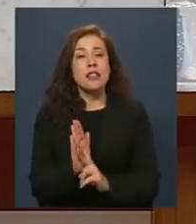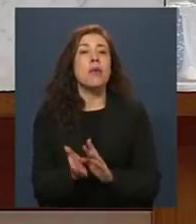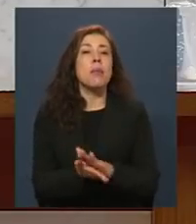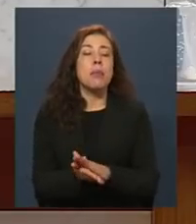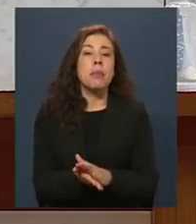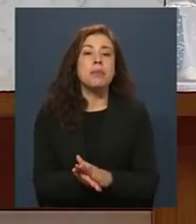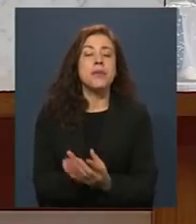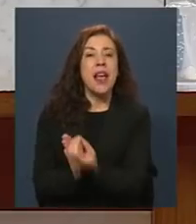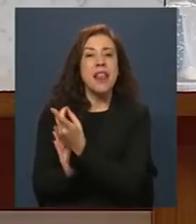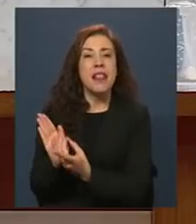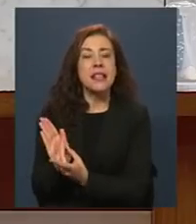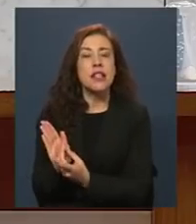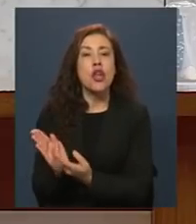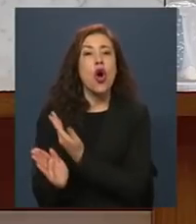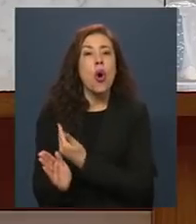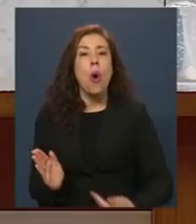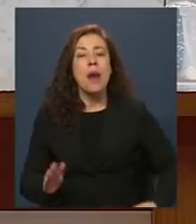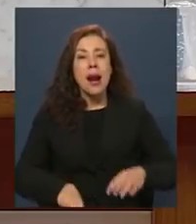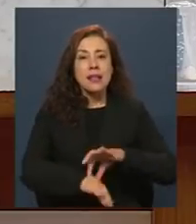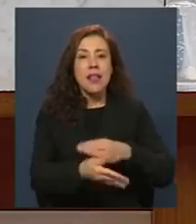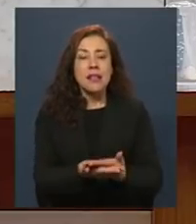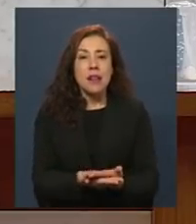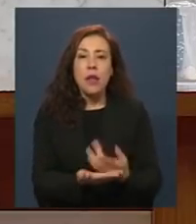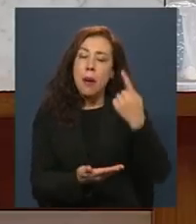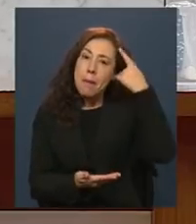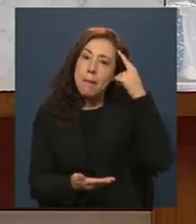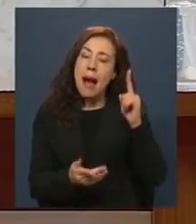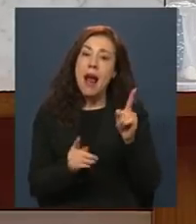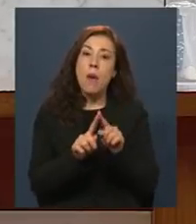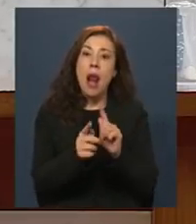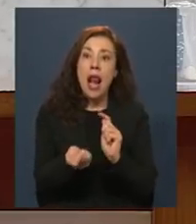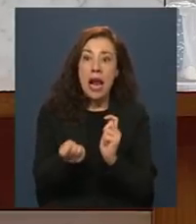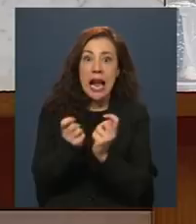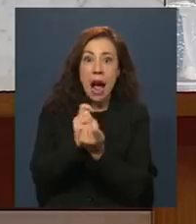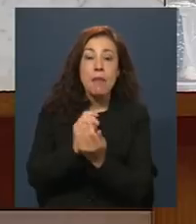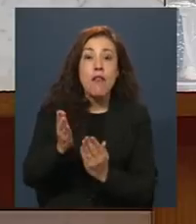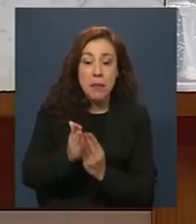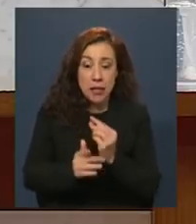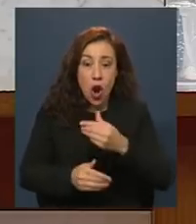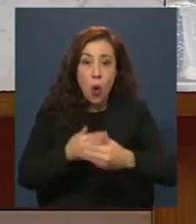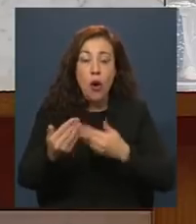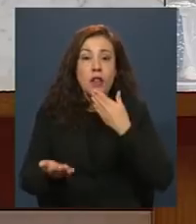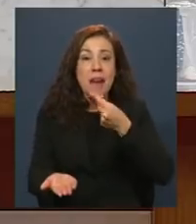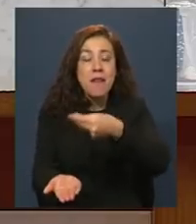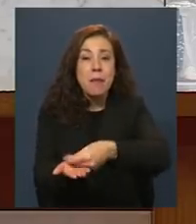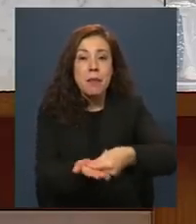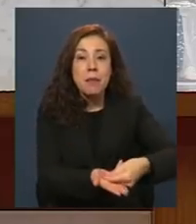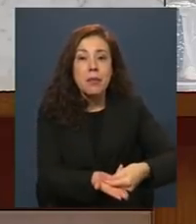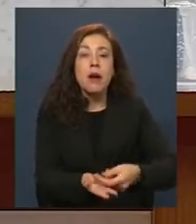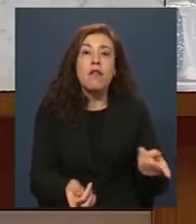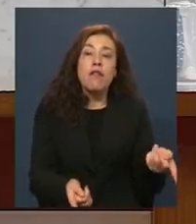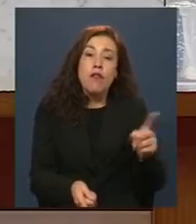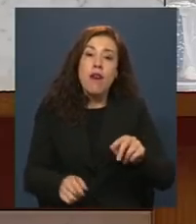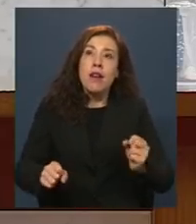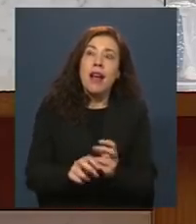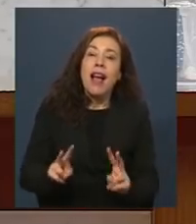son el diseño de una gobernanza sanitaria para la transición que se avecina y el financiamiento de la reconstrucción económica y productiva